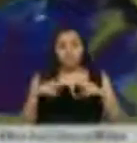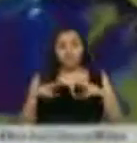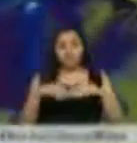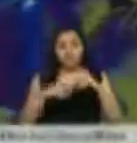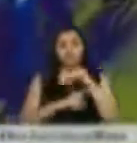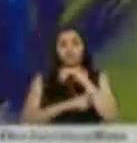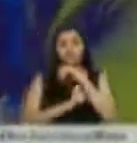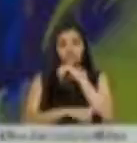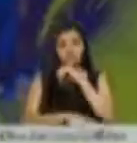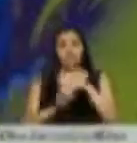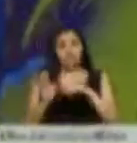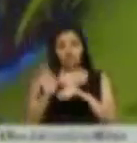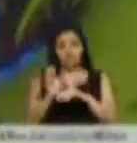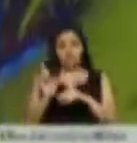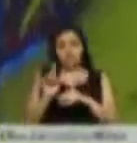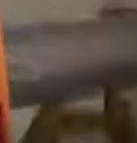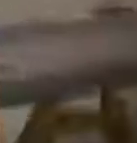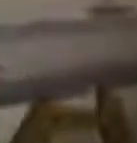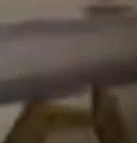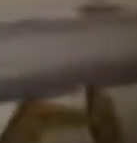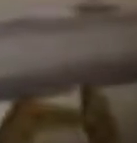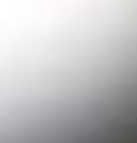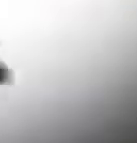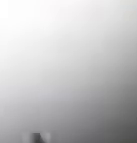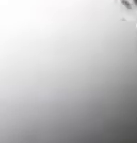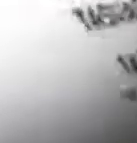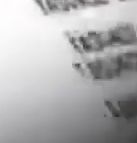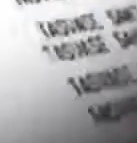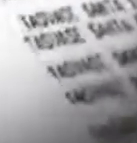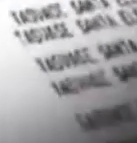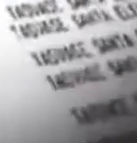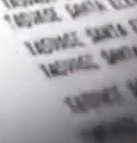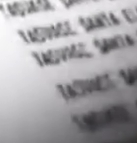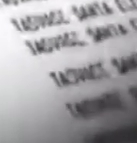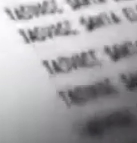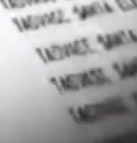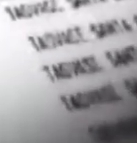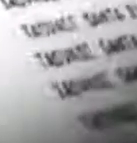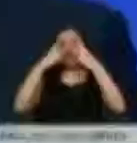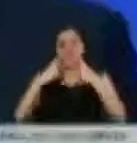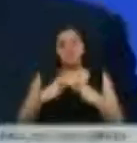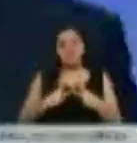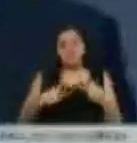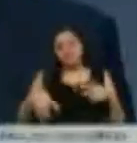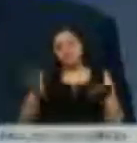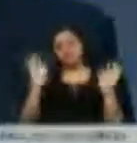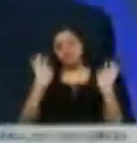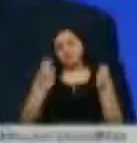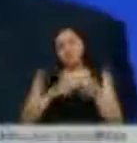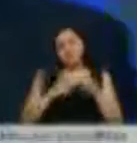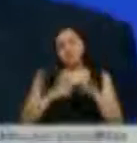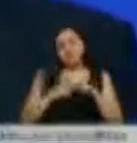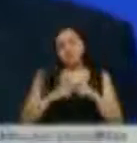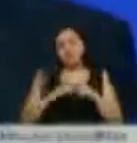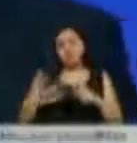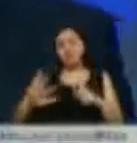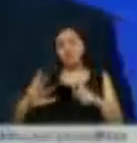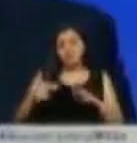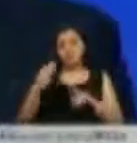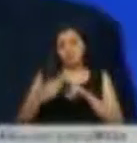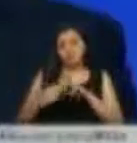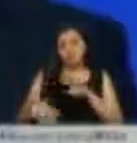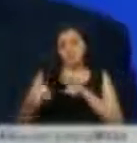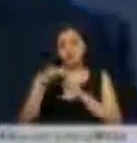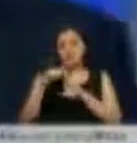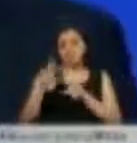Milán, Italia, el presidente aseguró que continuarán con las investigaciones sobre las denuncias de corrupción en el país. Si hay un corrupto, que no es los nombres, y seremos los